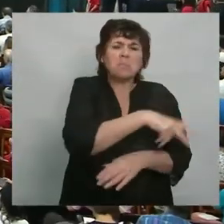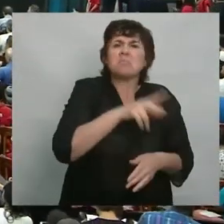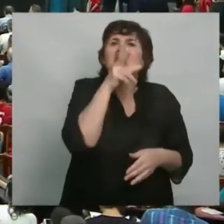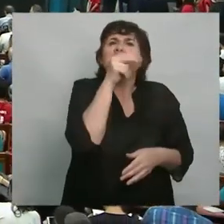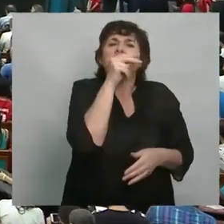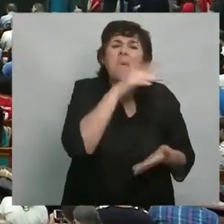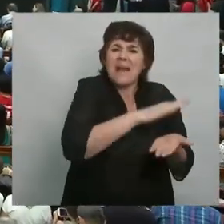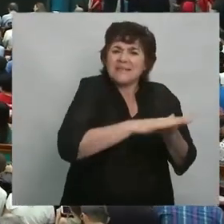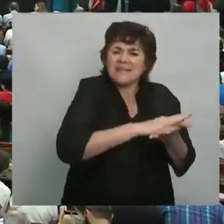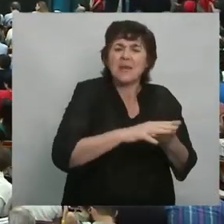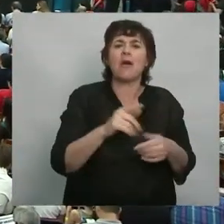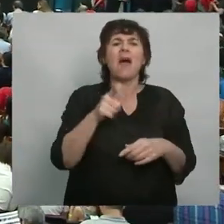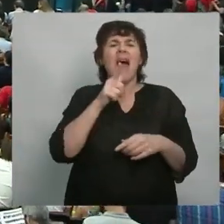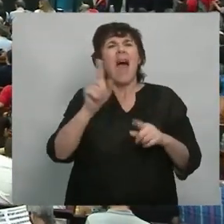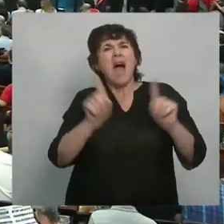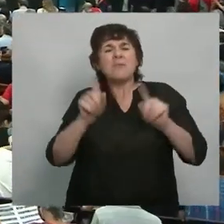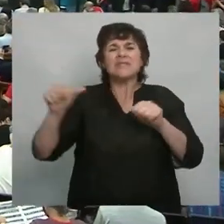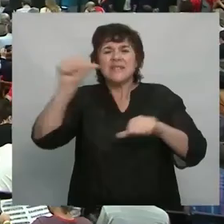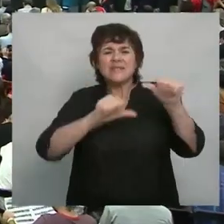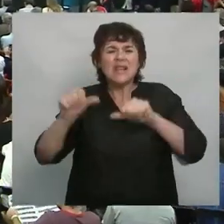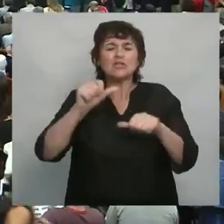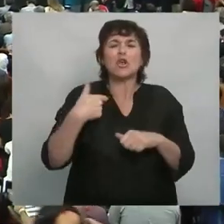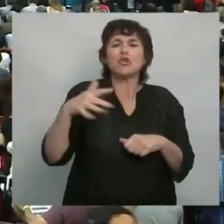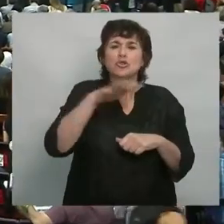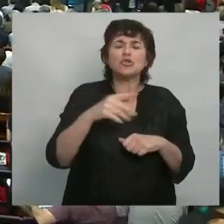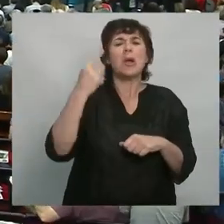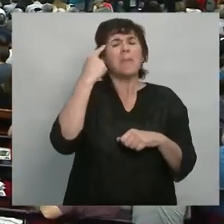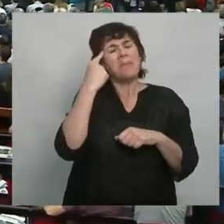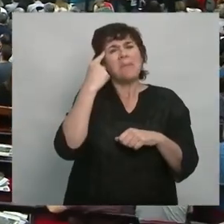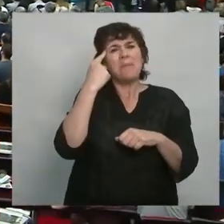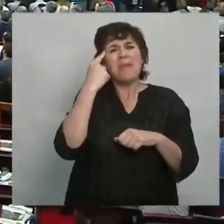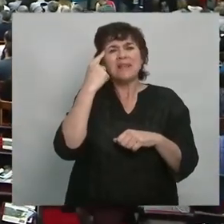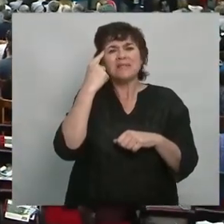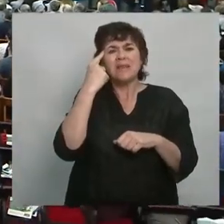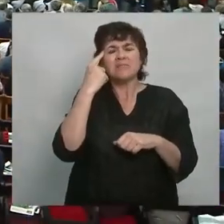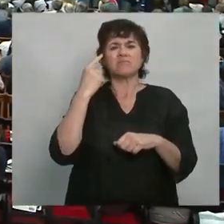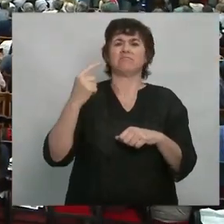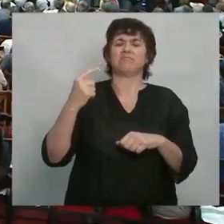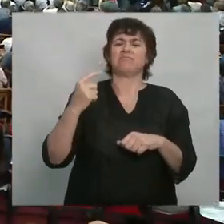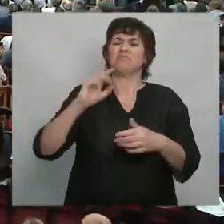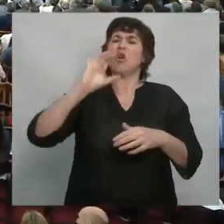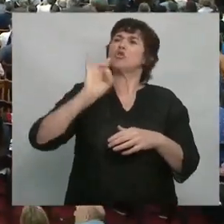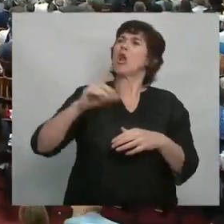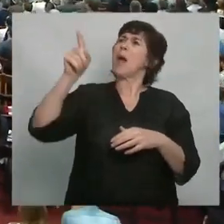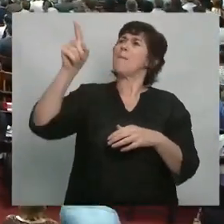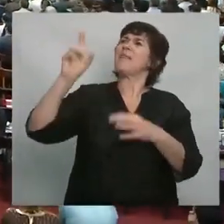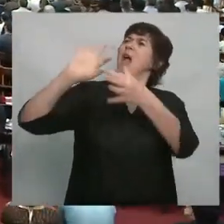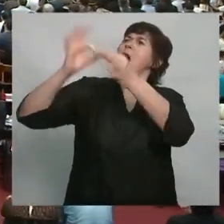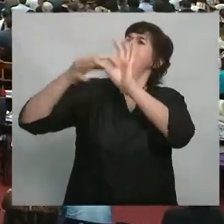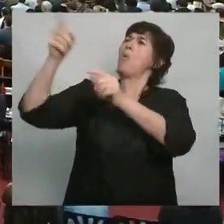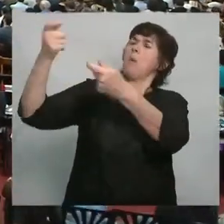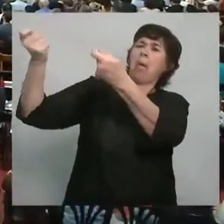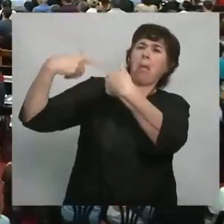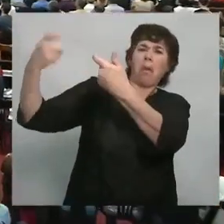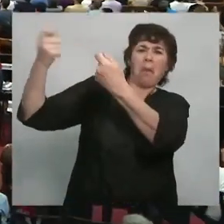ciencias sociales siguen pareciendo que encuentran pensamiento apenas en el pensamiento social europeo, que nos aporta sin lugar a